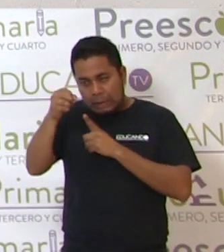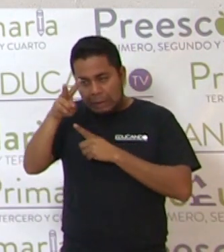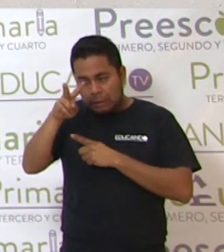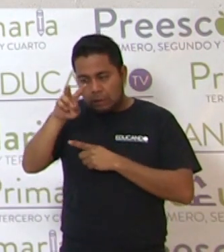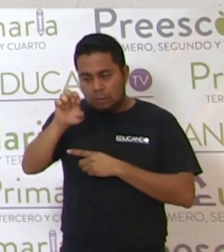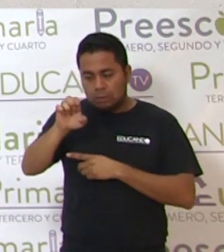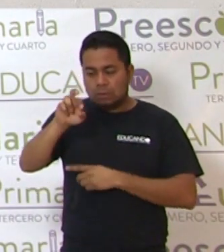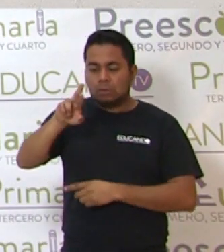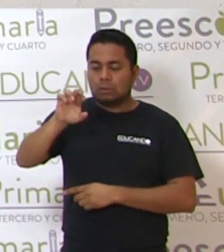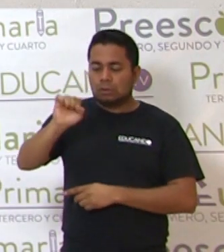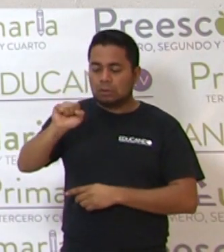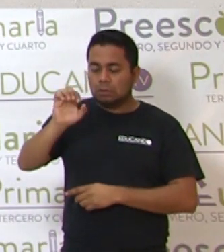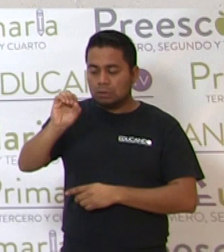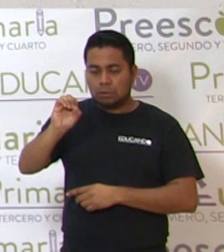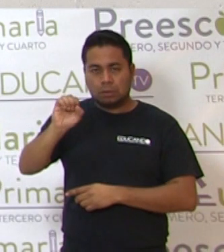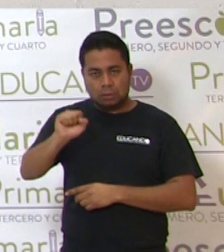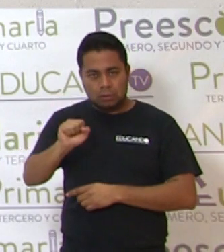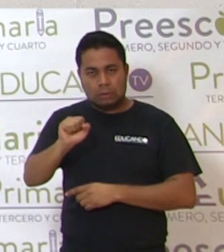viento arrastra.